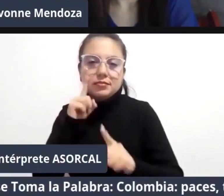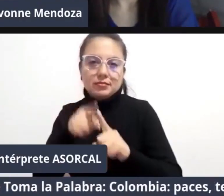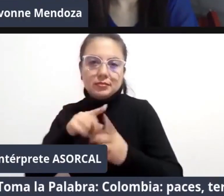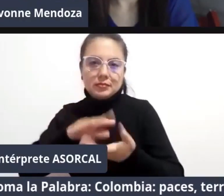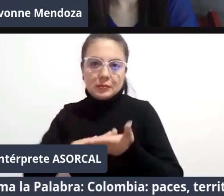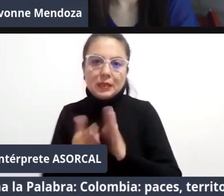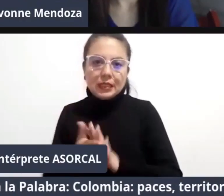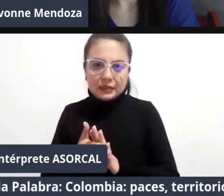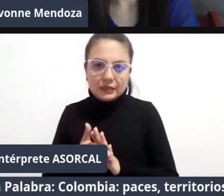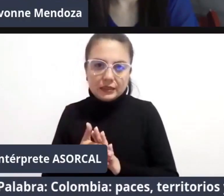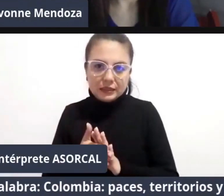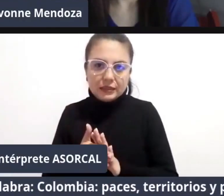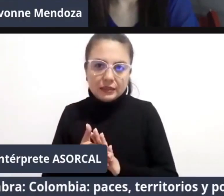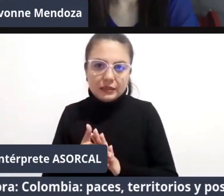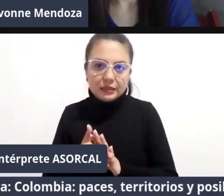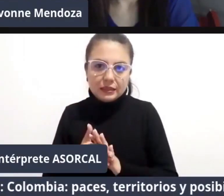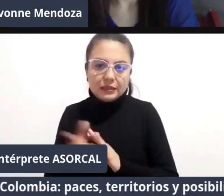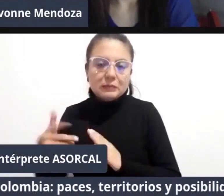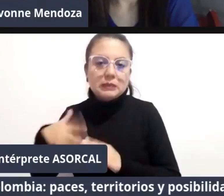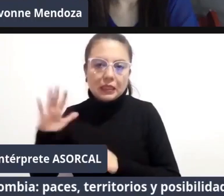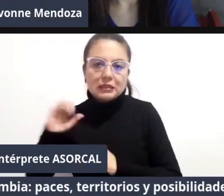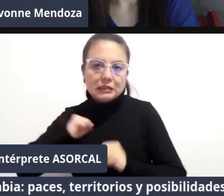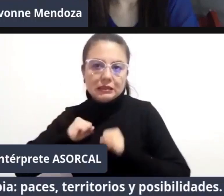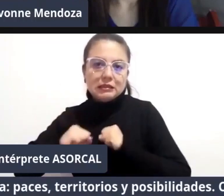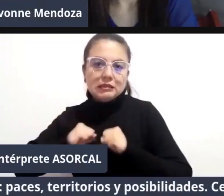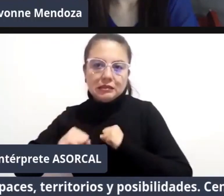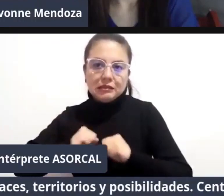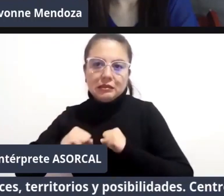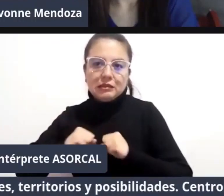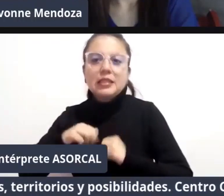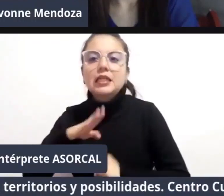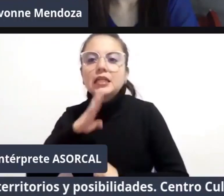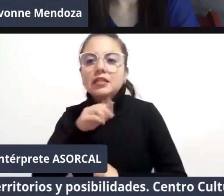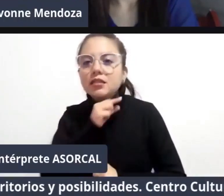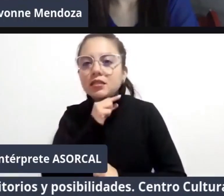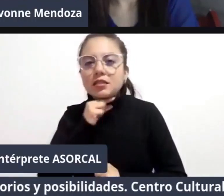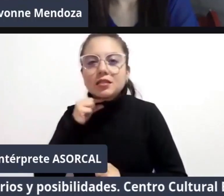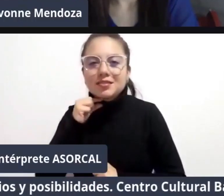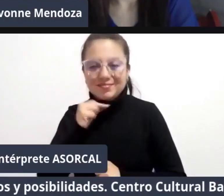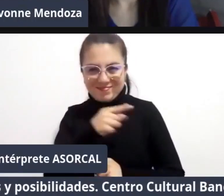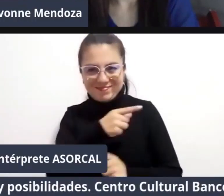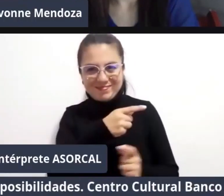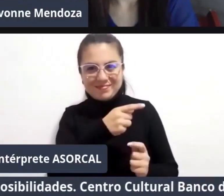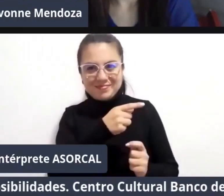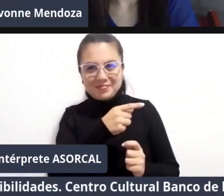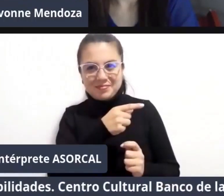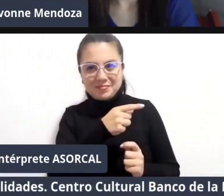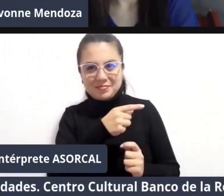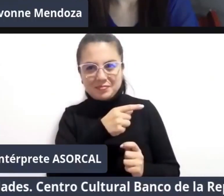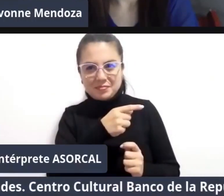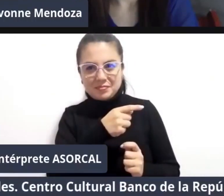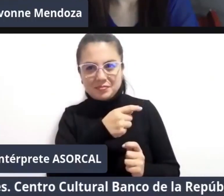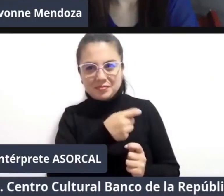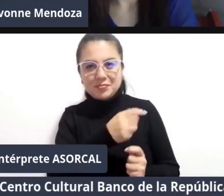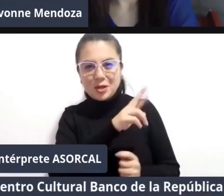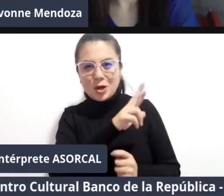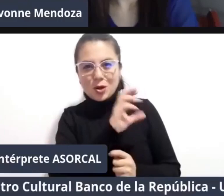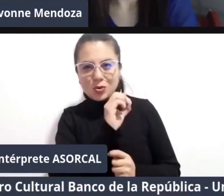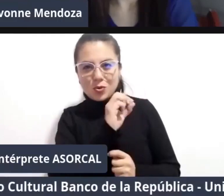más activo fue en este sentido fue el arzobispo sucesor en San Salvador, sucesor de Romero, que